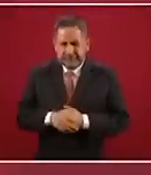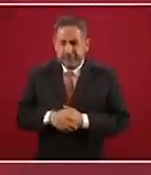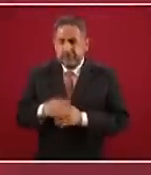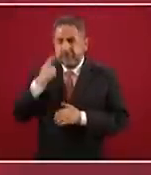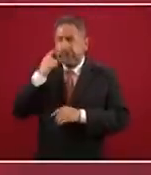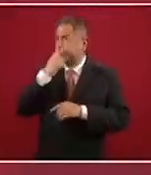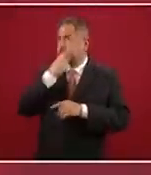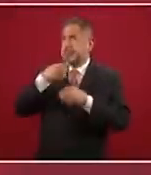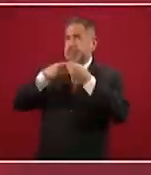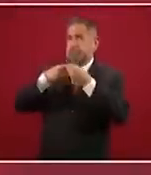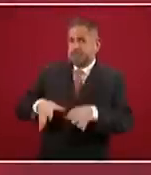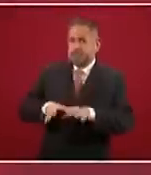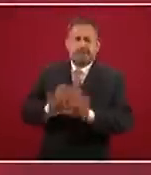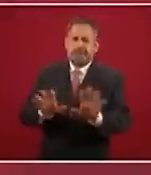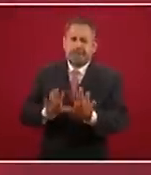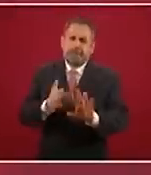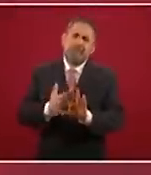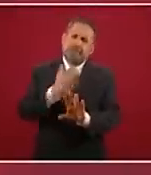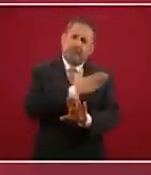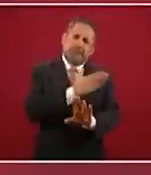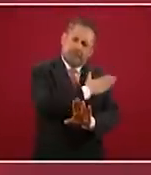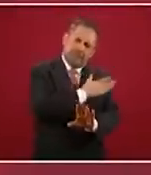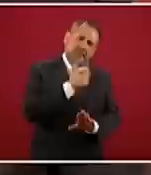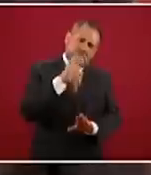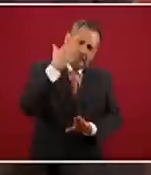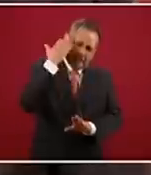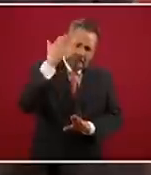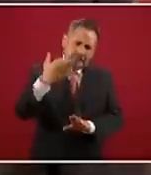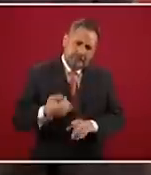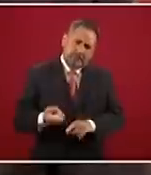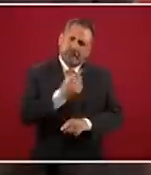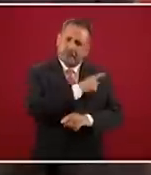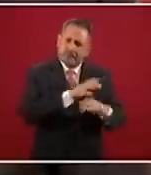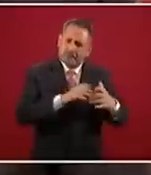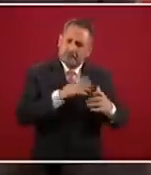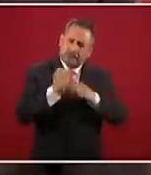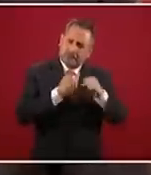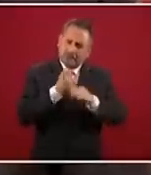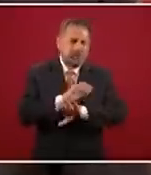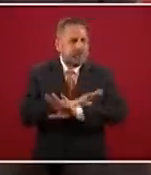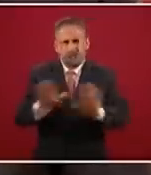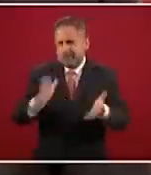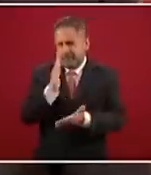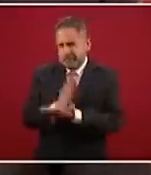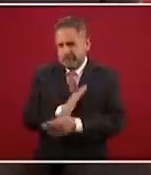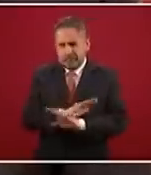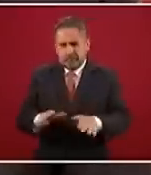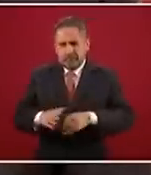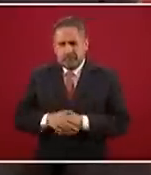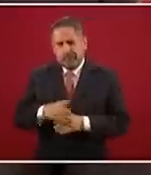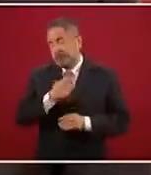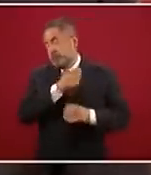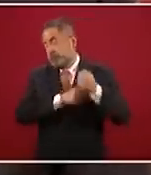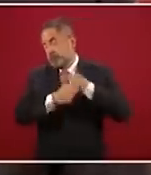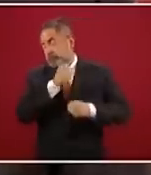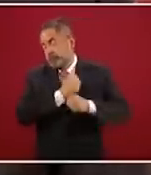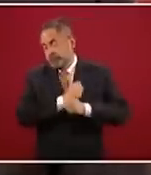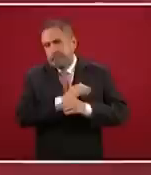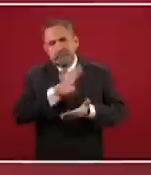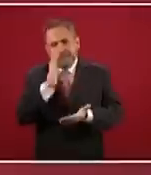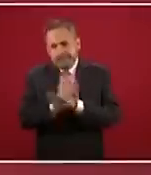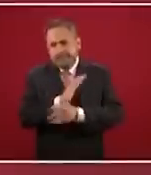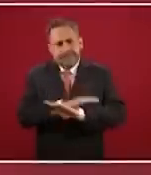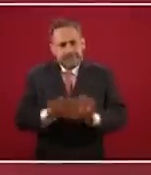antidemocracia que se padeció en México durante mucho tiempo, siglos.